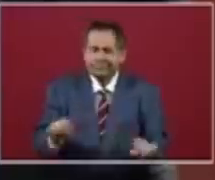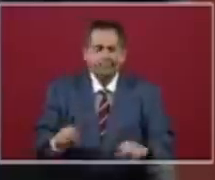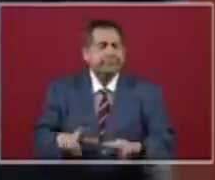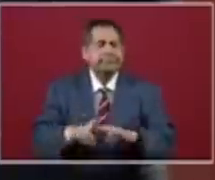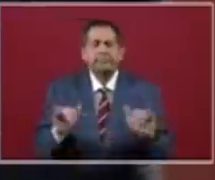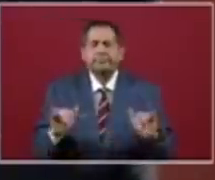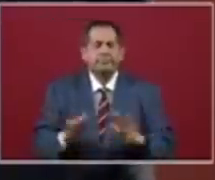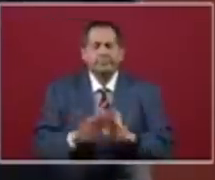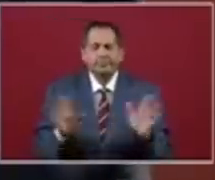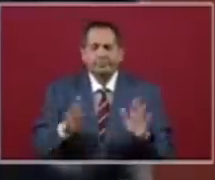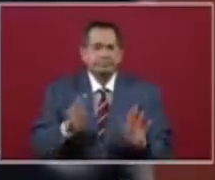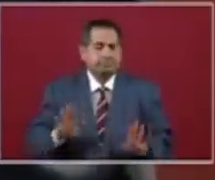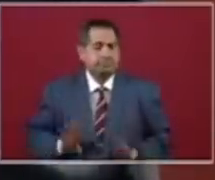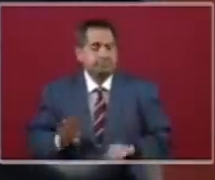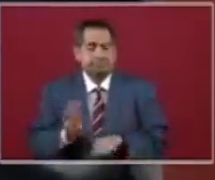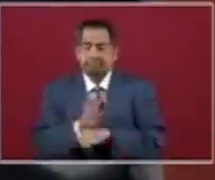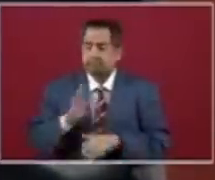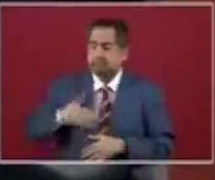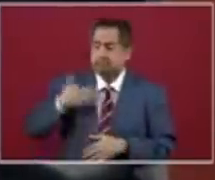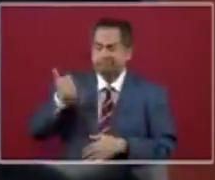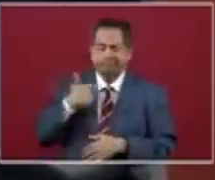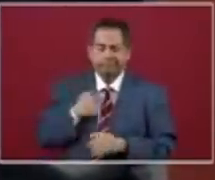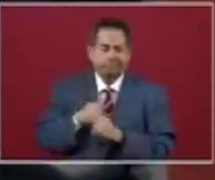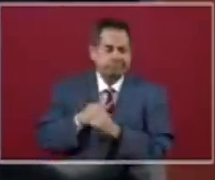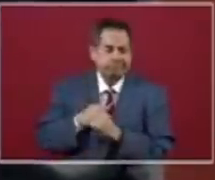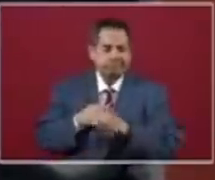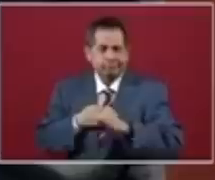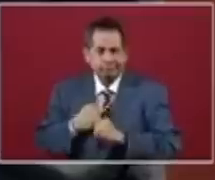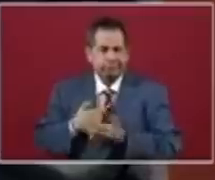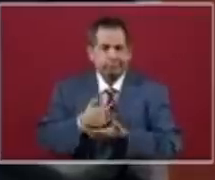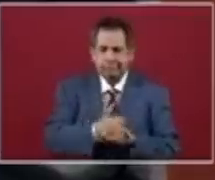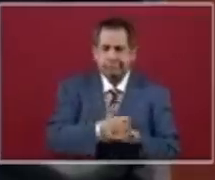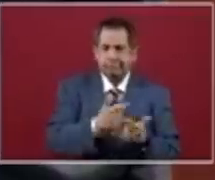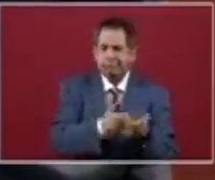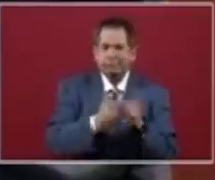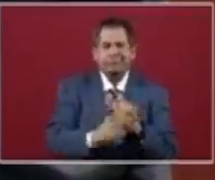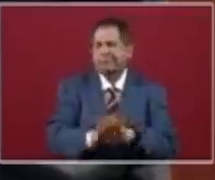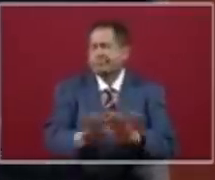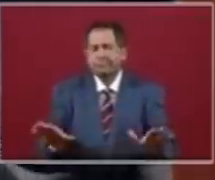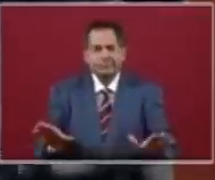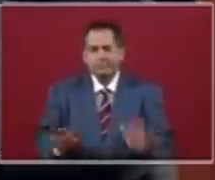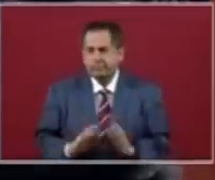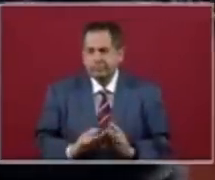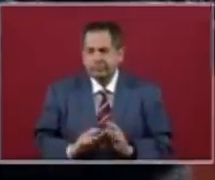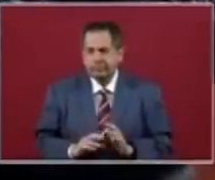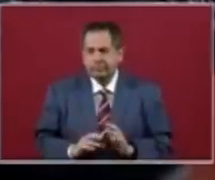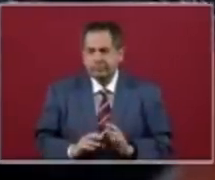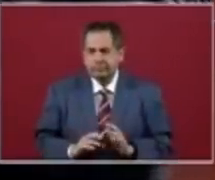para beneficio de personas, de grupos, de partidos.